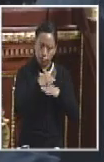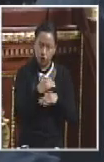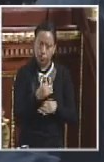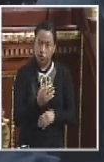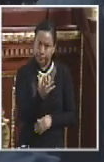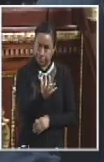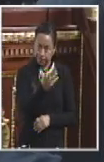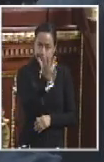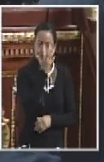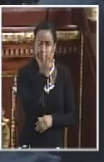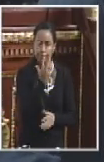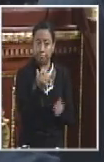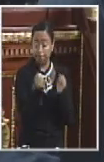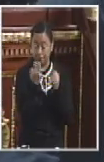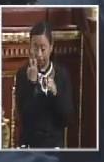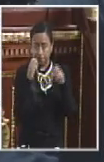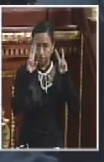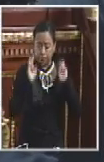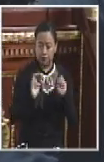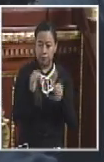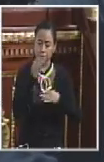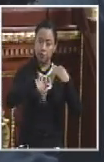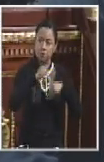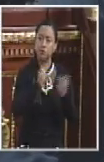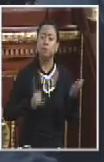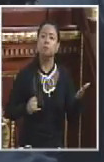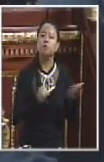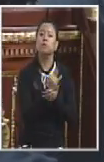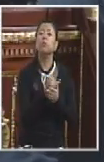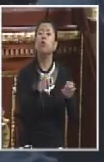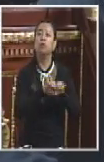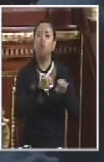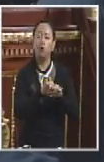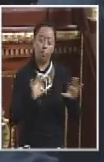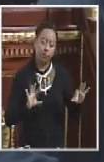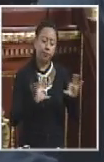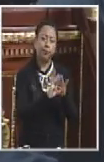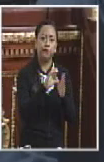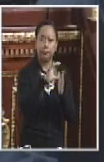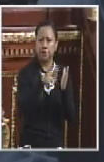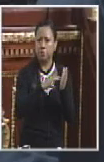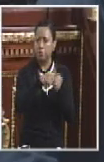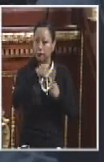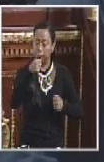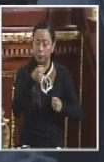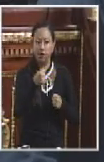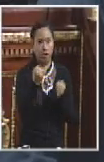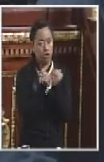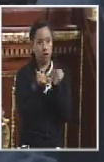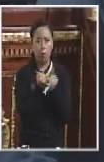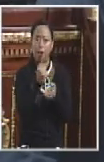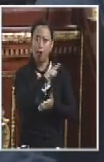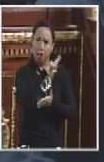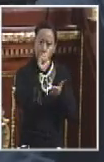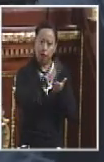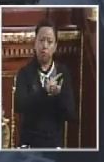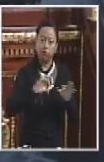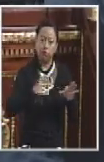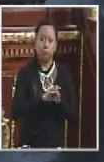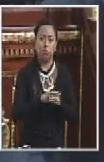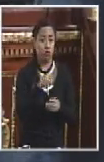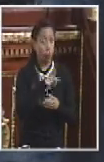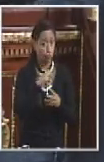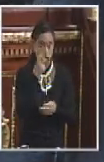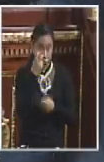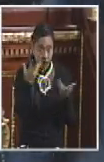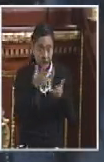este tema y que tomemos una decisión con base en la Constitución y en la ley. De lo contrario, estaremos cometiendo una